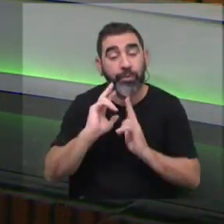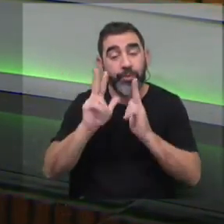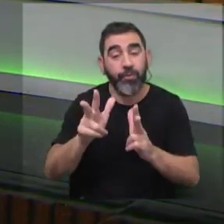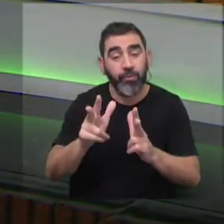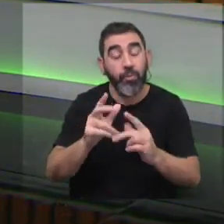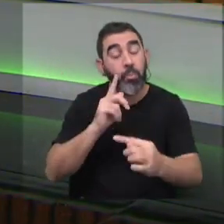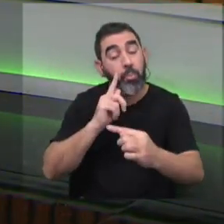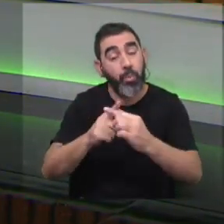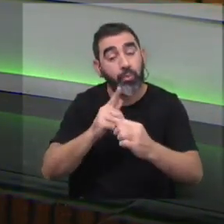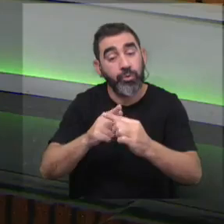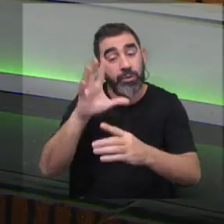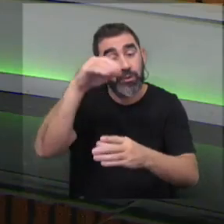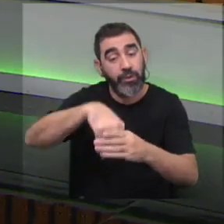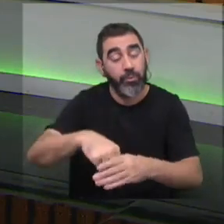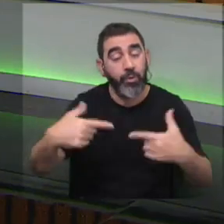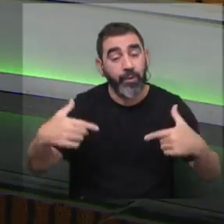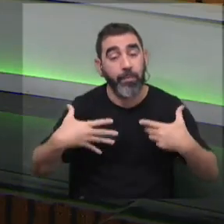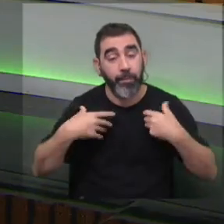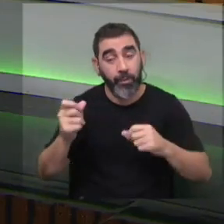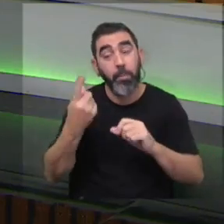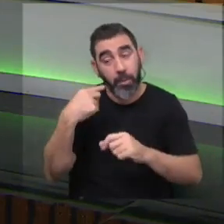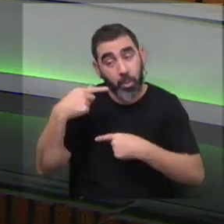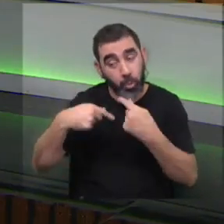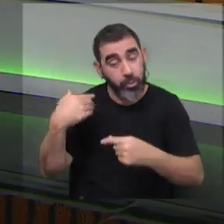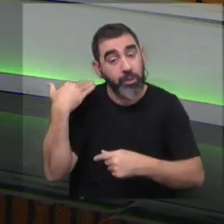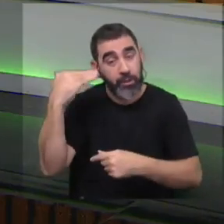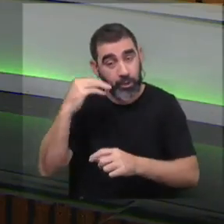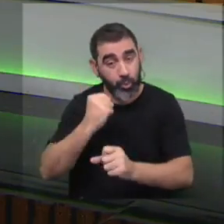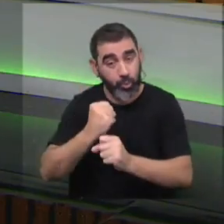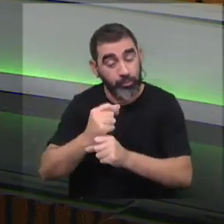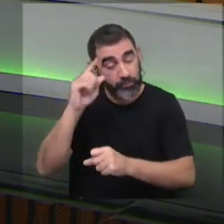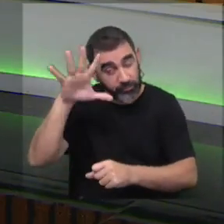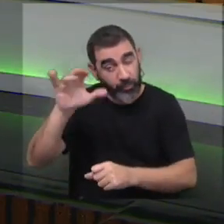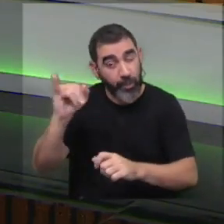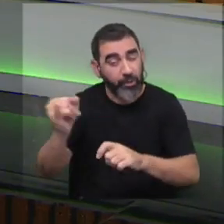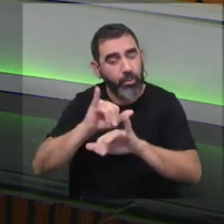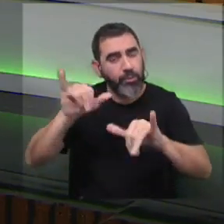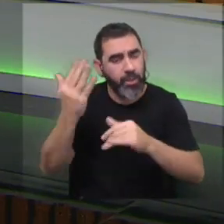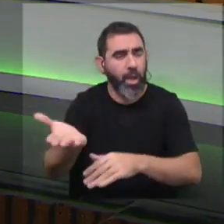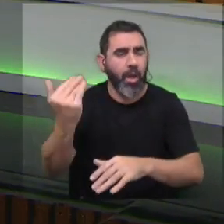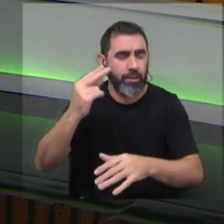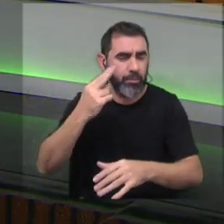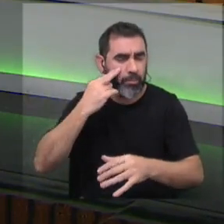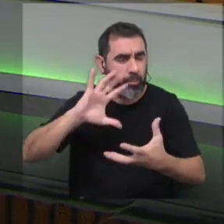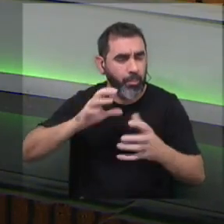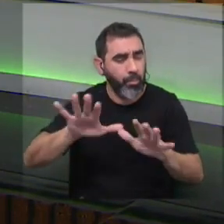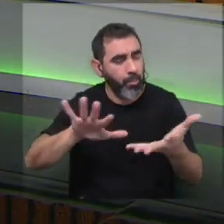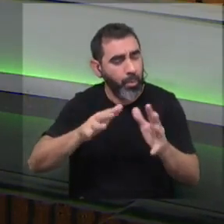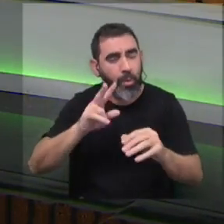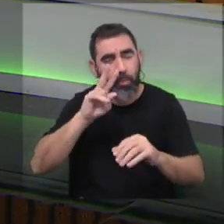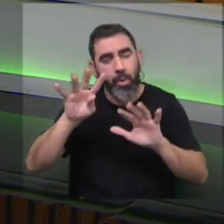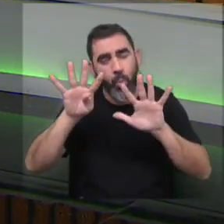ven como algo positivo la intervención sin desplazamiento de autoridades y recordó que la institución Ya salió de una crisis similar en